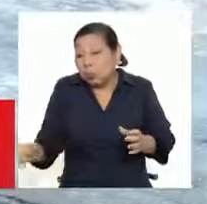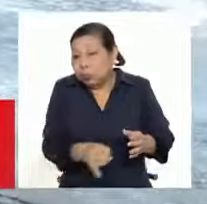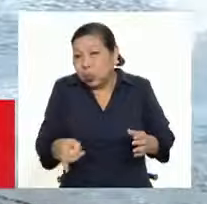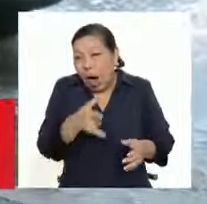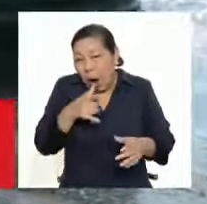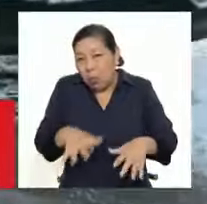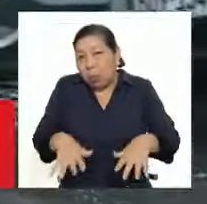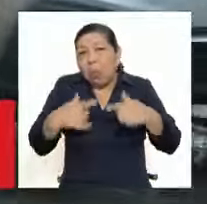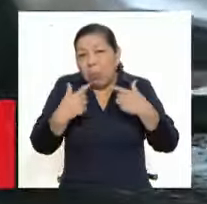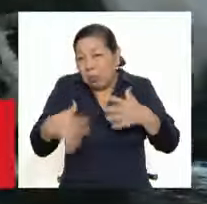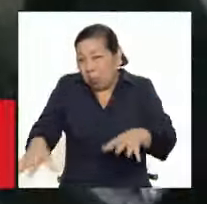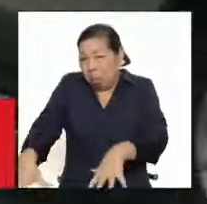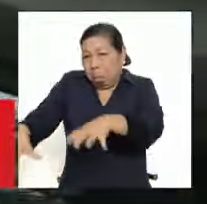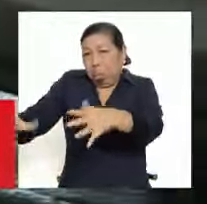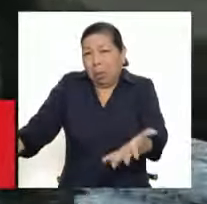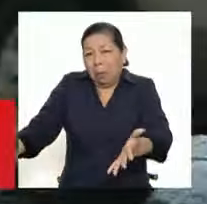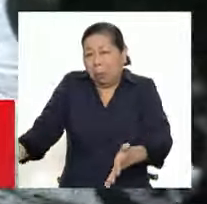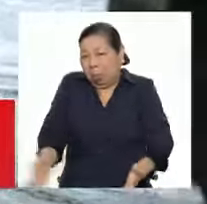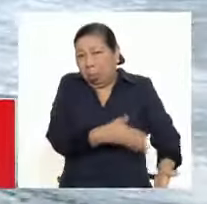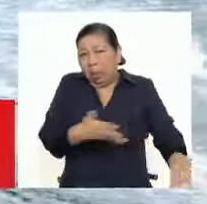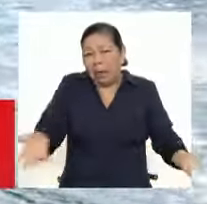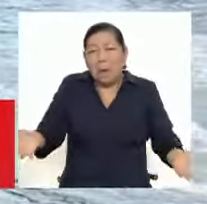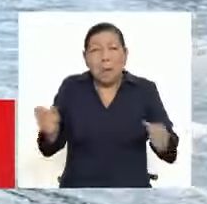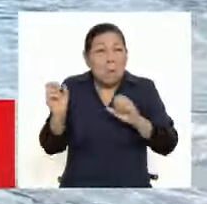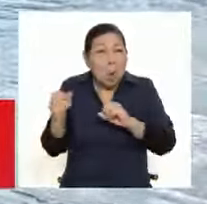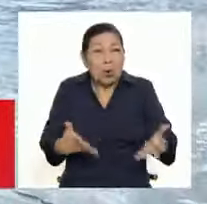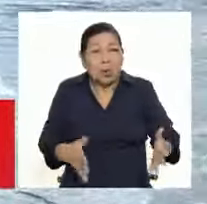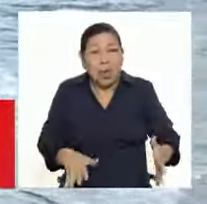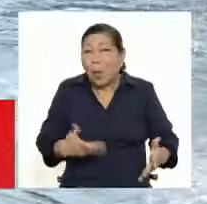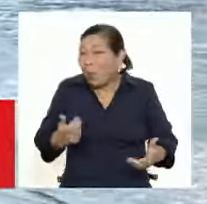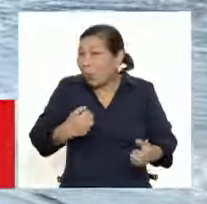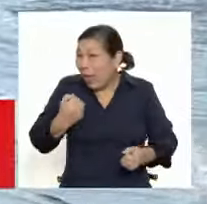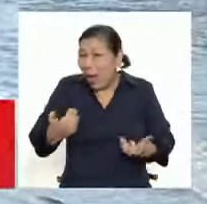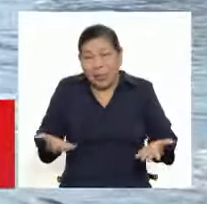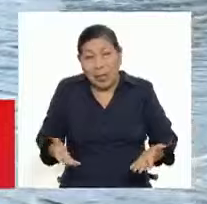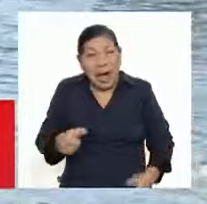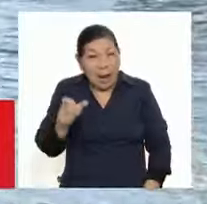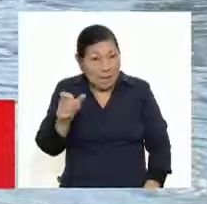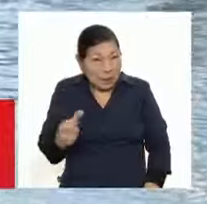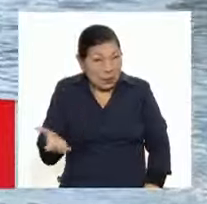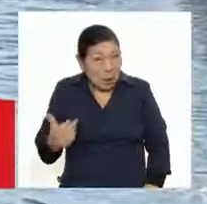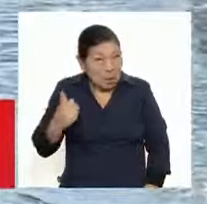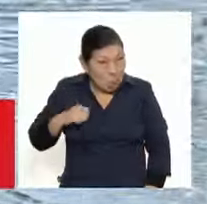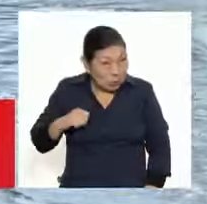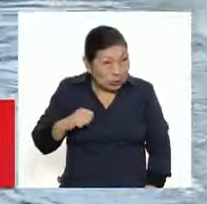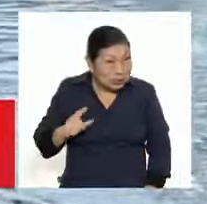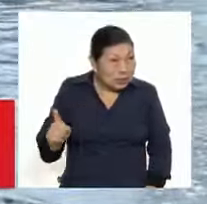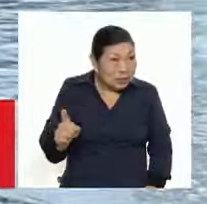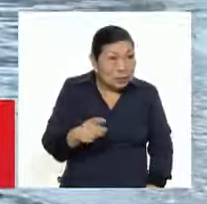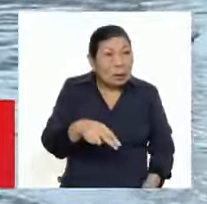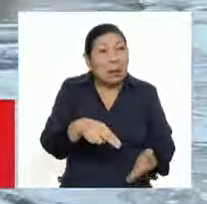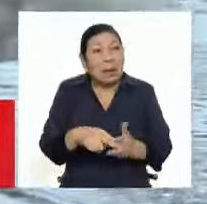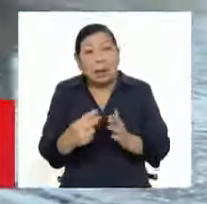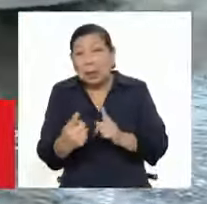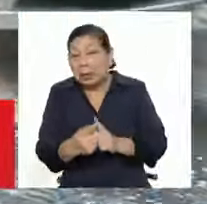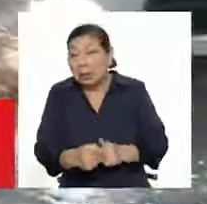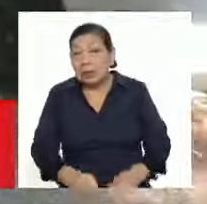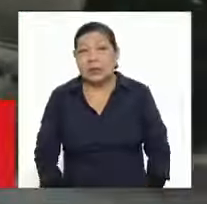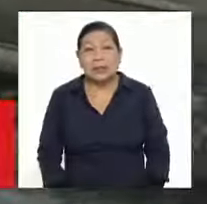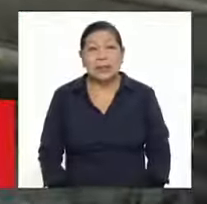sacar toda esta agua empozada, ¿no? Claramente las calles están inundadas. ¿Hay personal de algún municipio, Diana, que se haya acercado hasta el